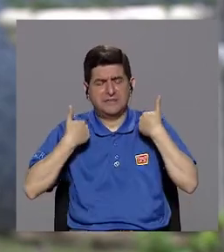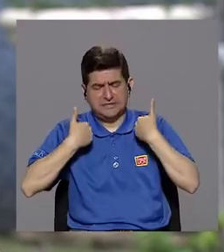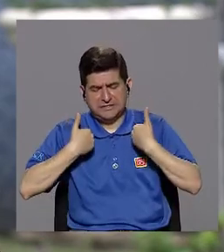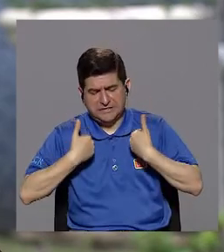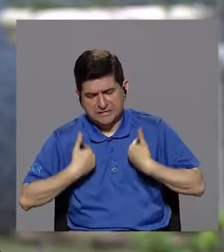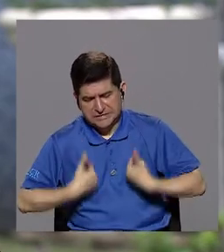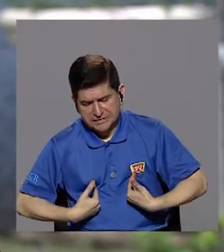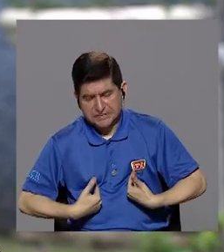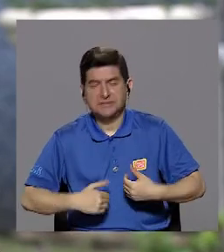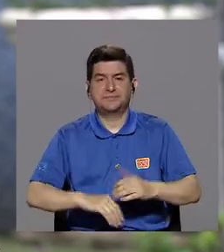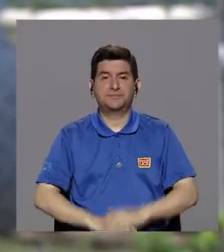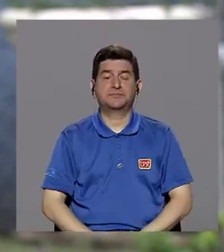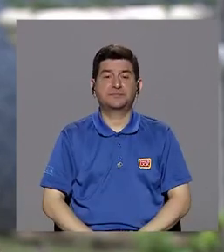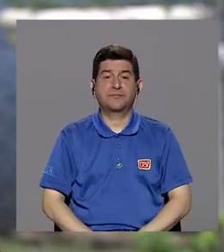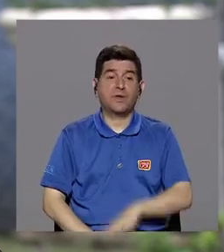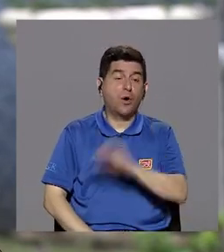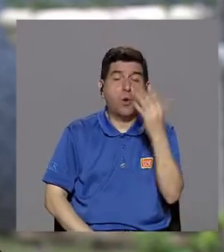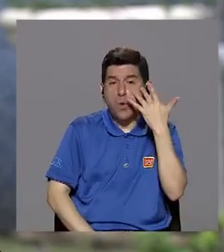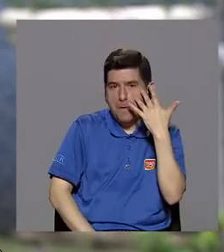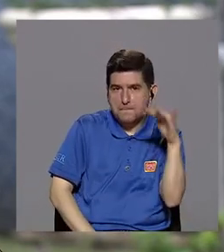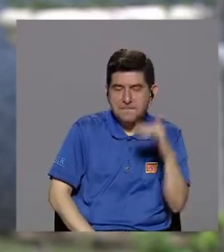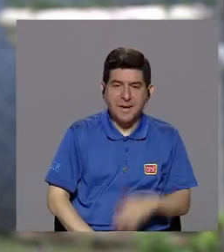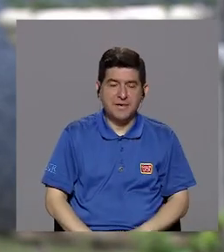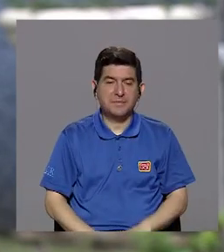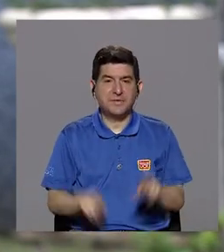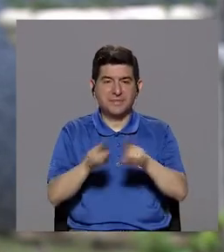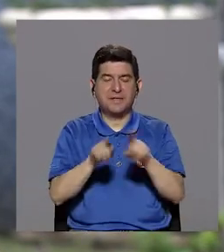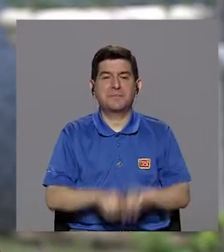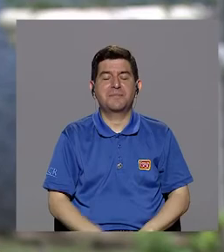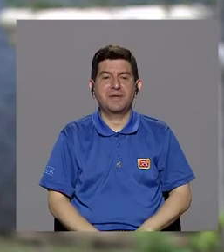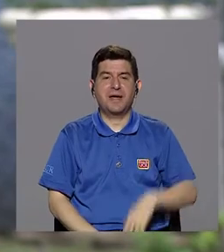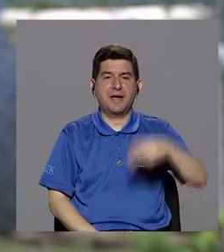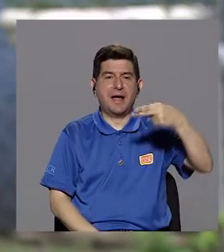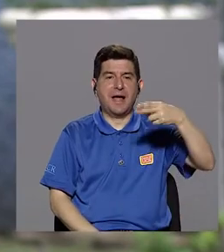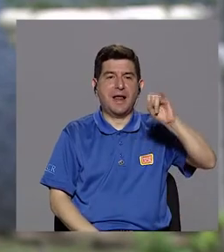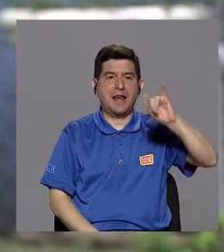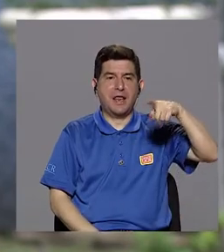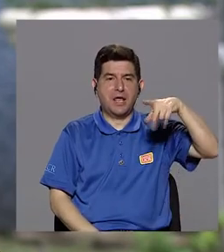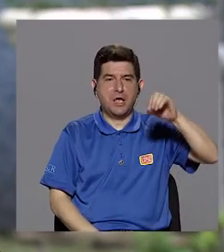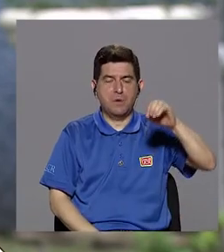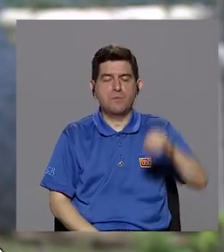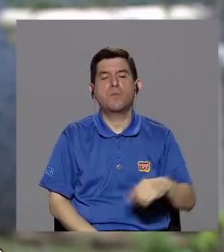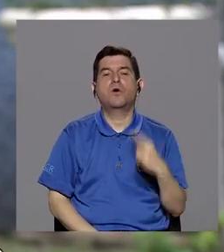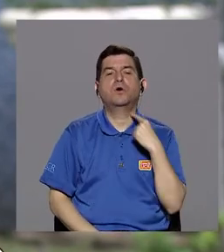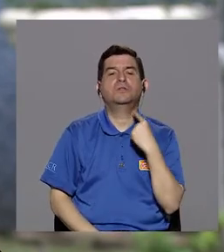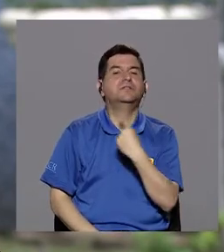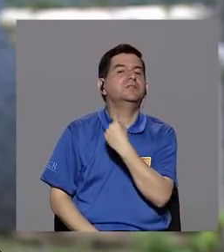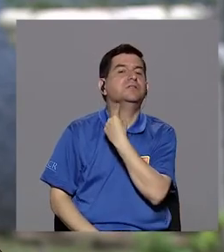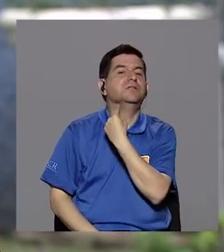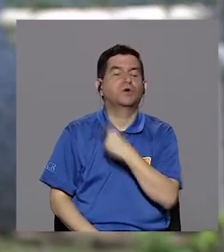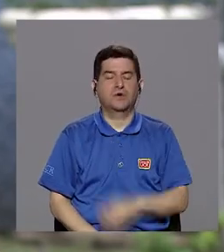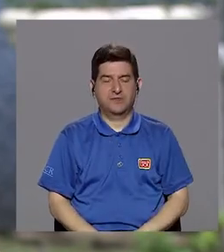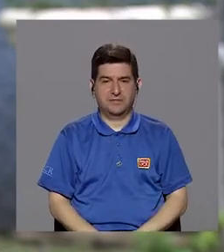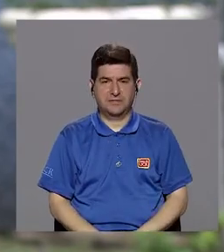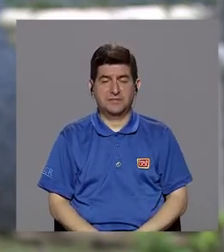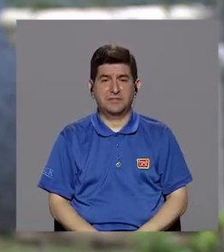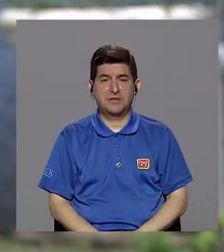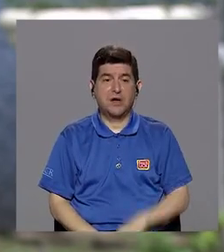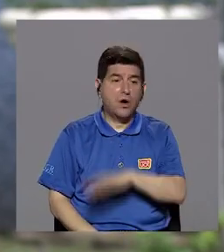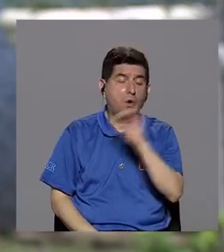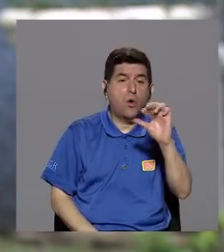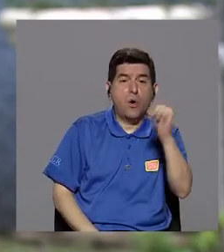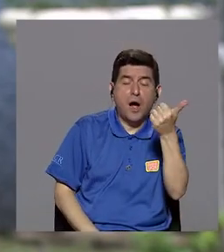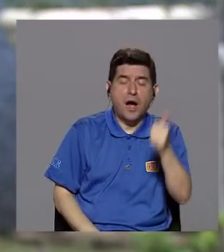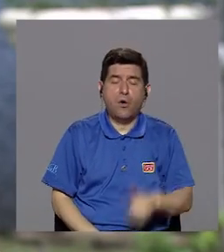fatiga. Se parece al hipotiroidismo, ¿verdad? Por lo mismo, porque hay cansancio. Y se parece a